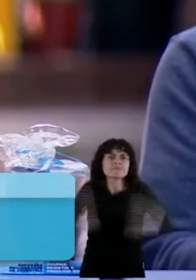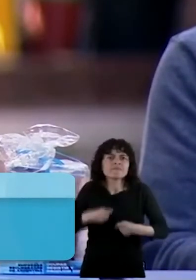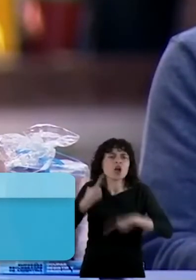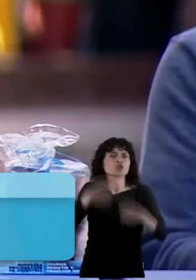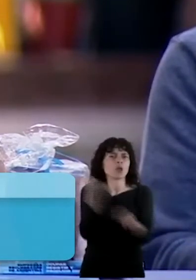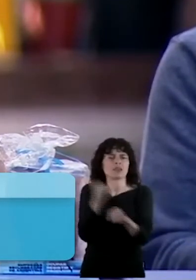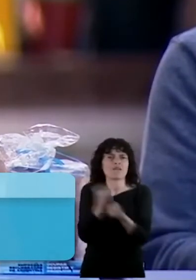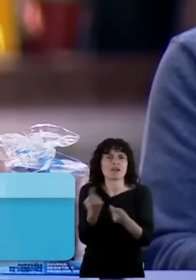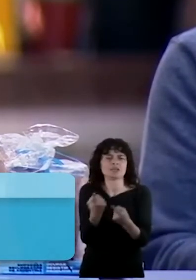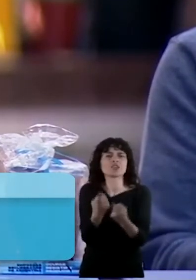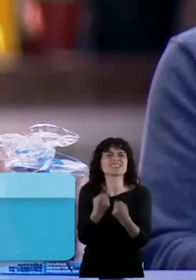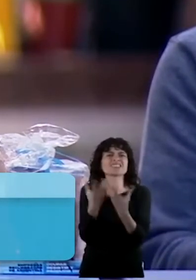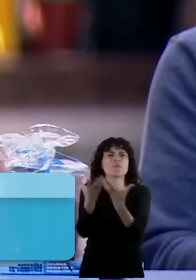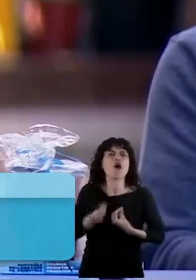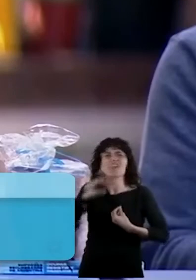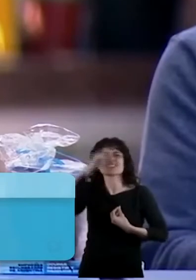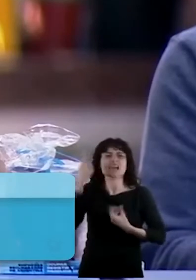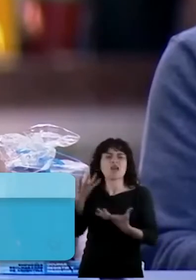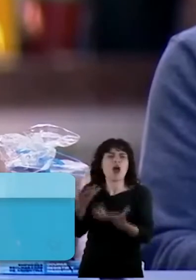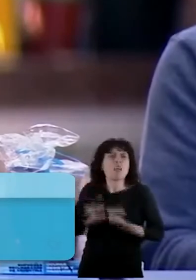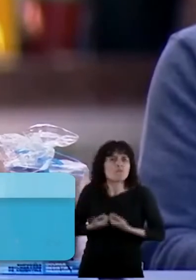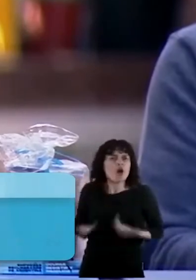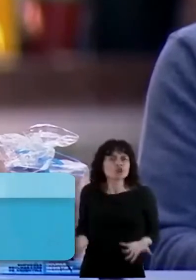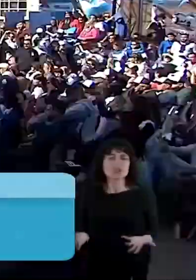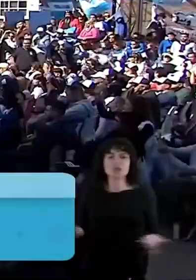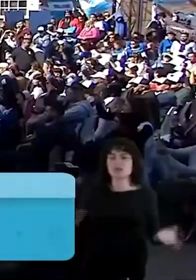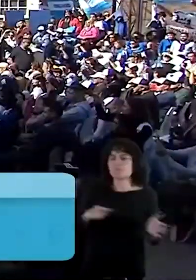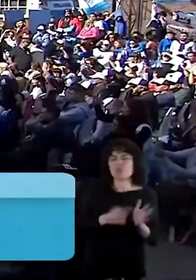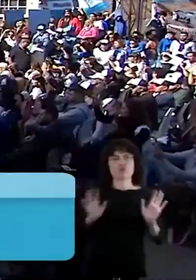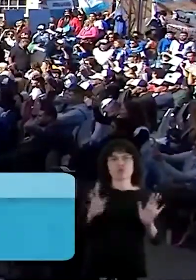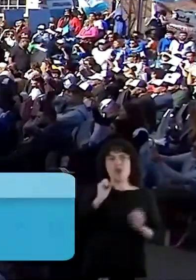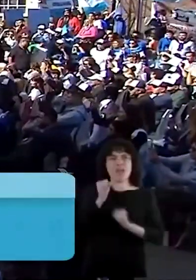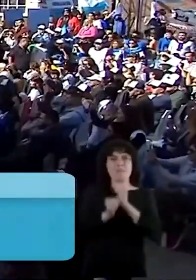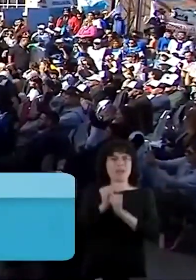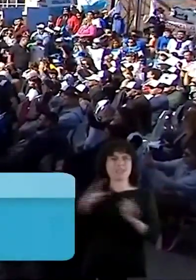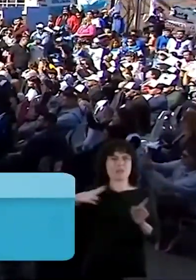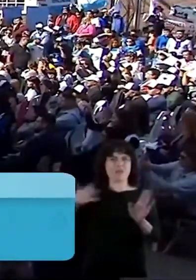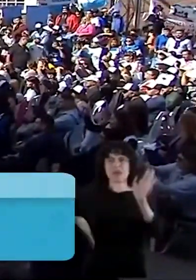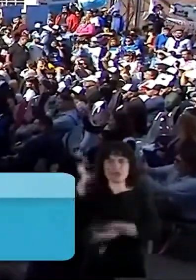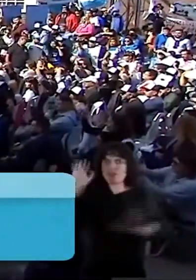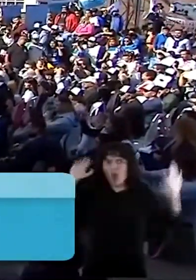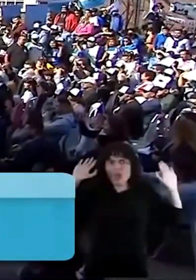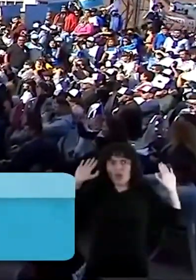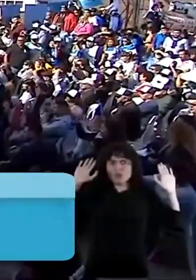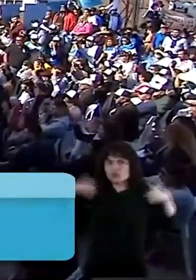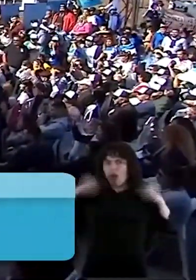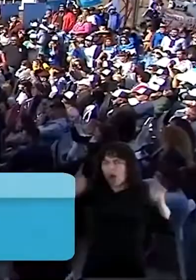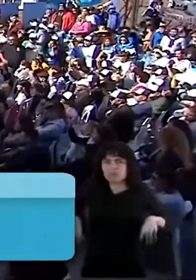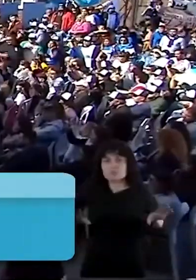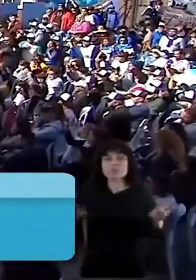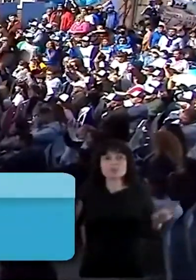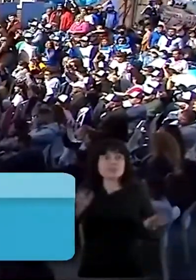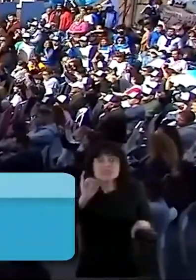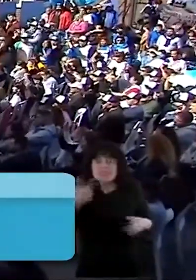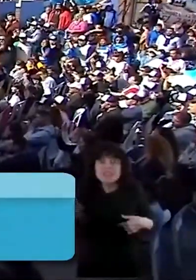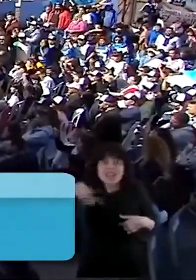que el Estado nos apoye. Y yo le decía, pero Vasco, pero la empresa es de los que se fueron. Claro, pero se fueron. Abandonaron todo,